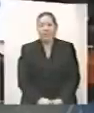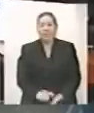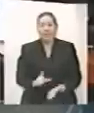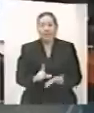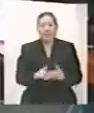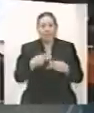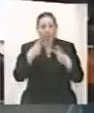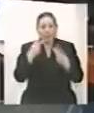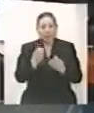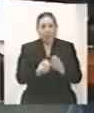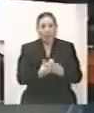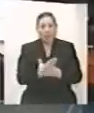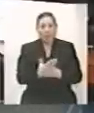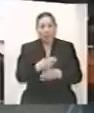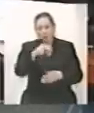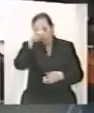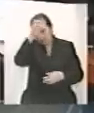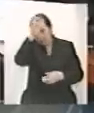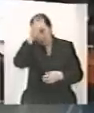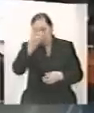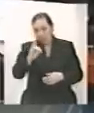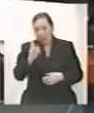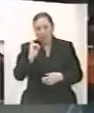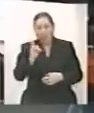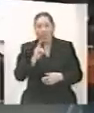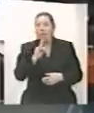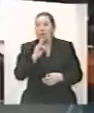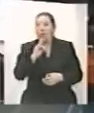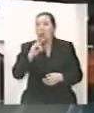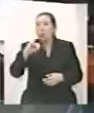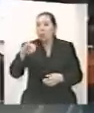Lima, Loreto, Arequipa, Cusco, Ucayali, Junín.